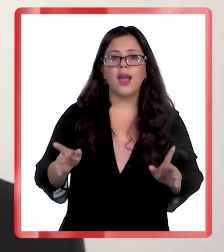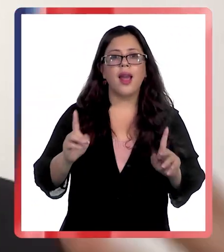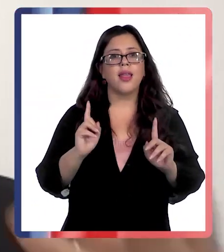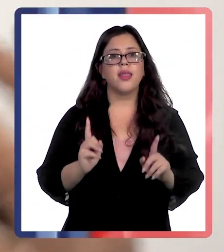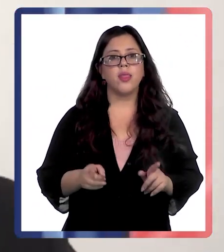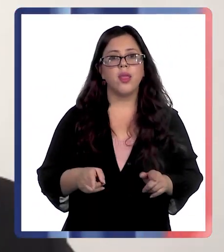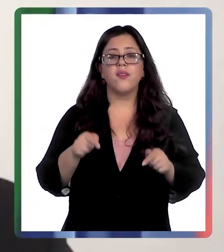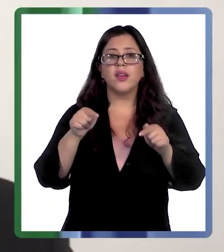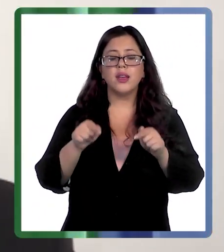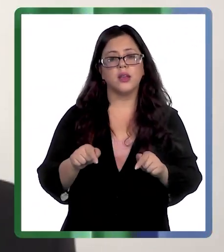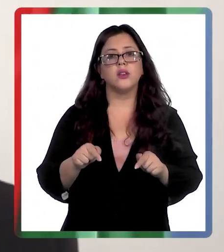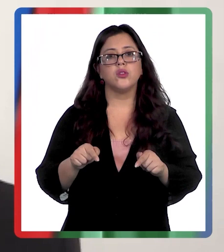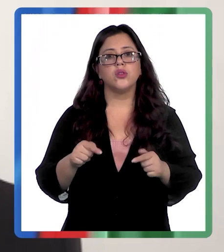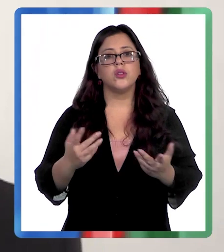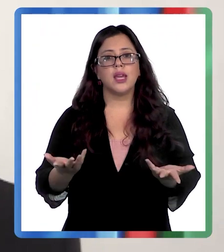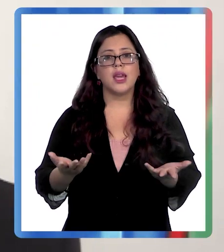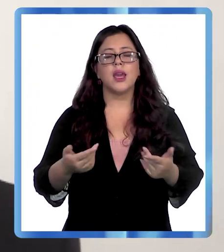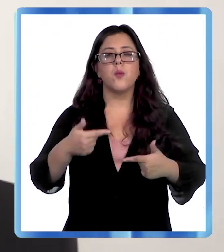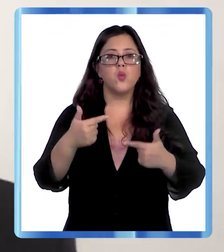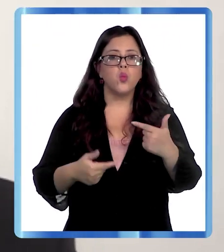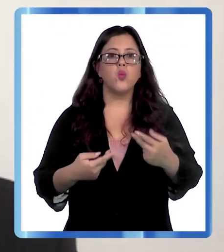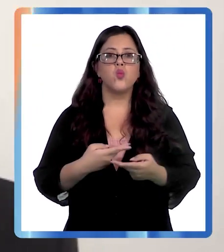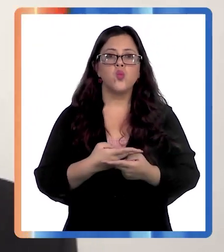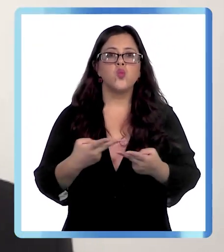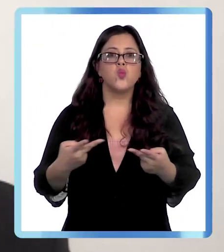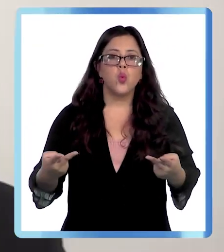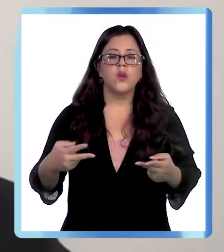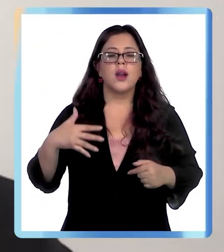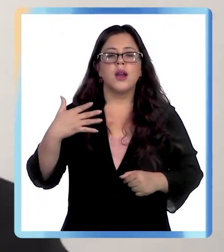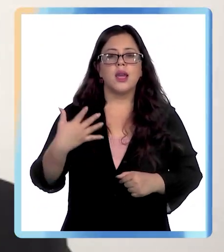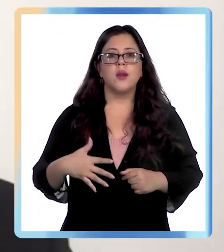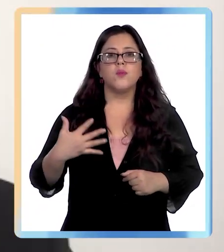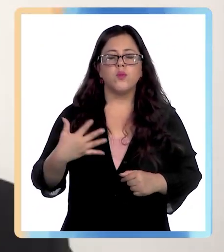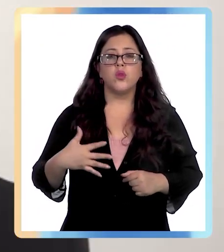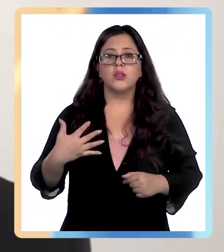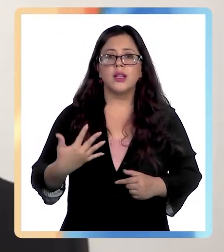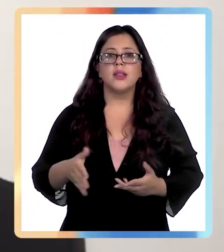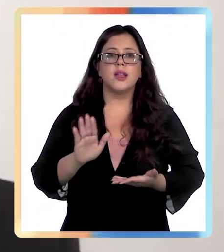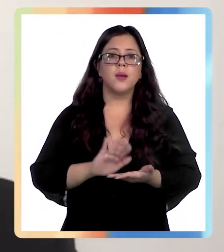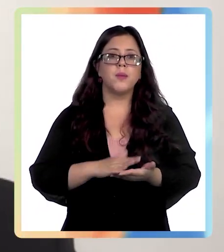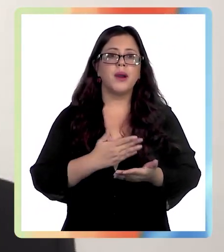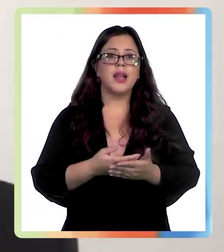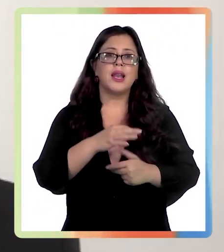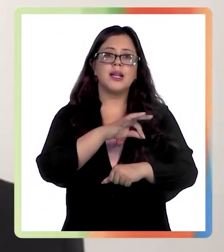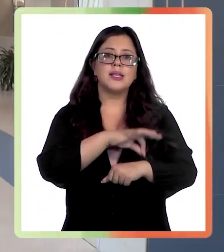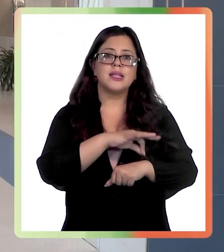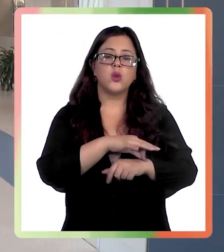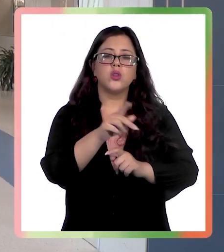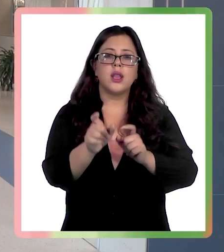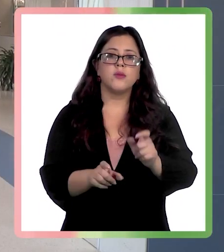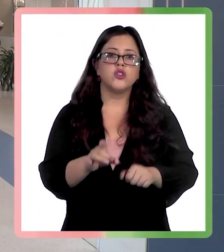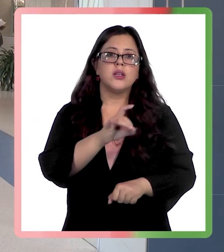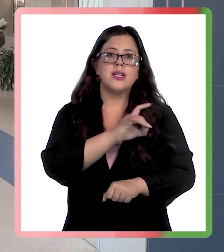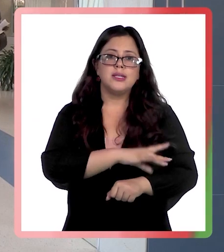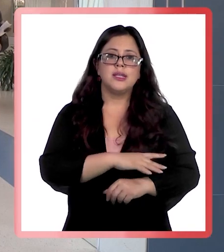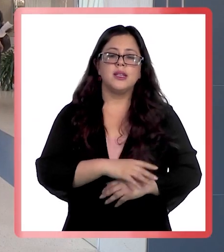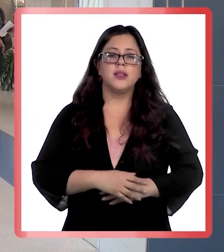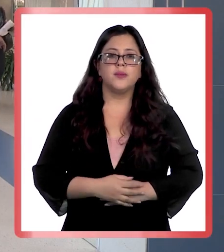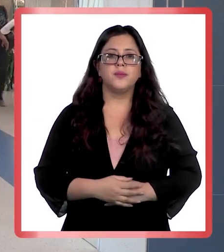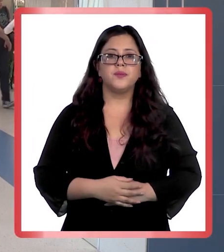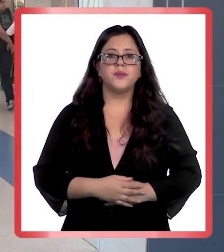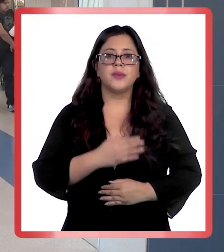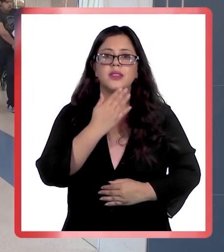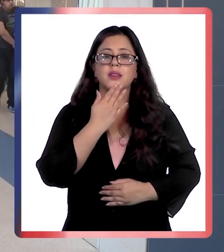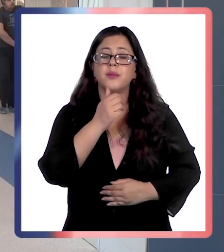esté tiene que hacer de esto eh una política pública importante para la saludental de nuestr chilenos